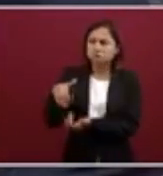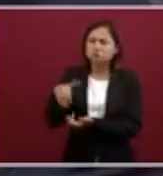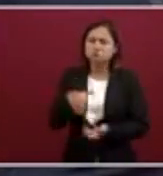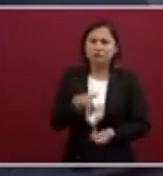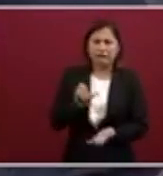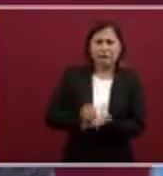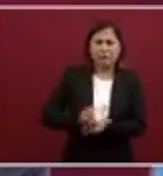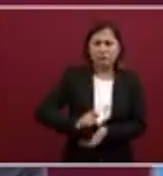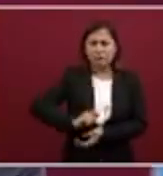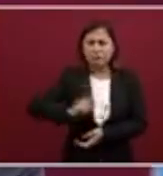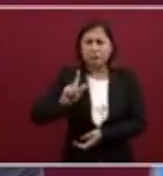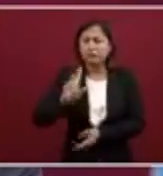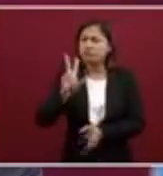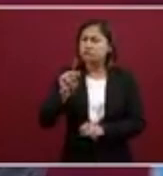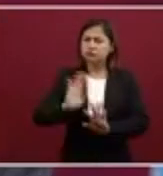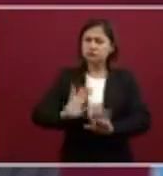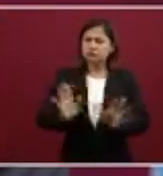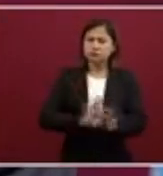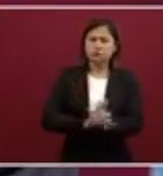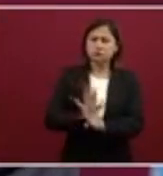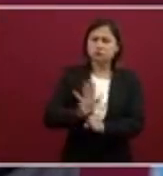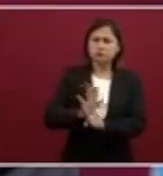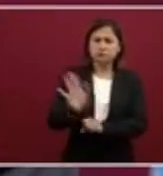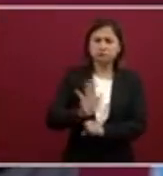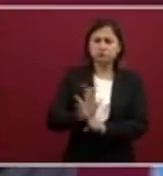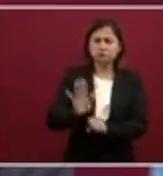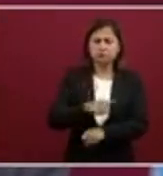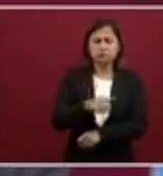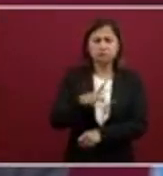ni de